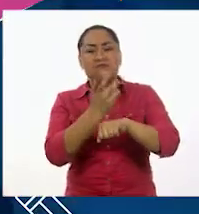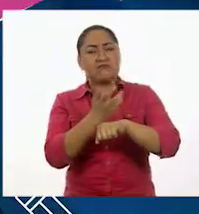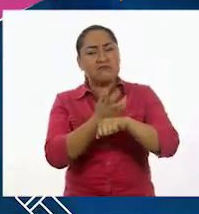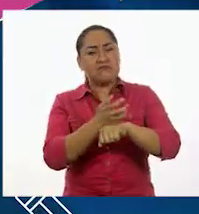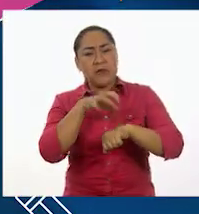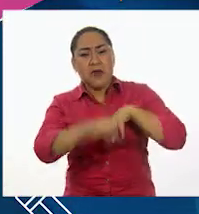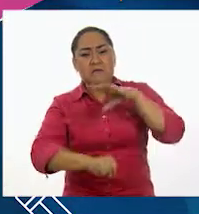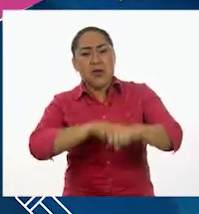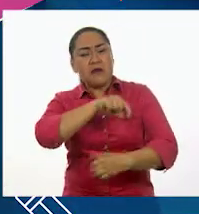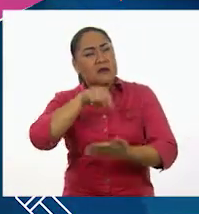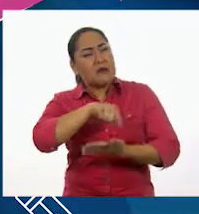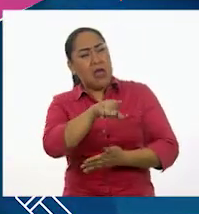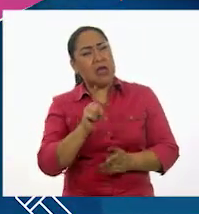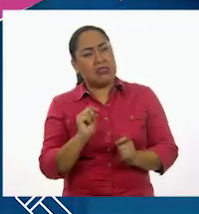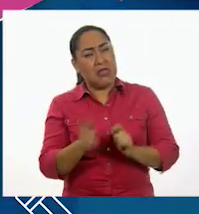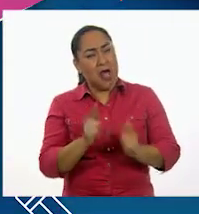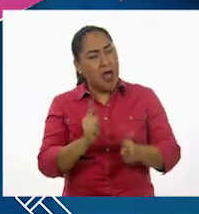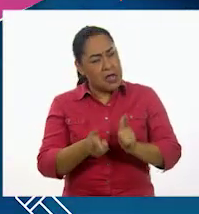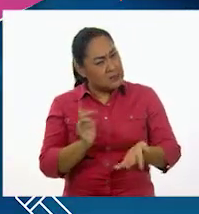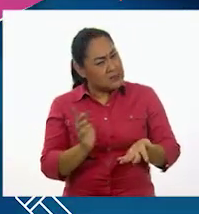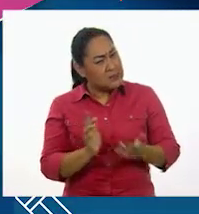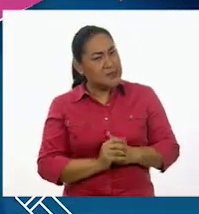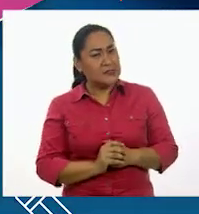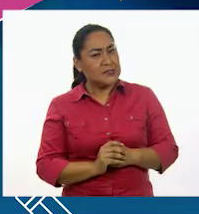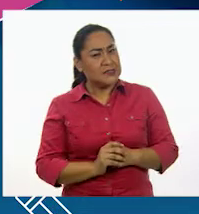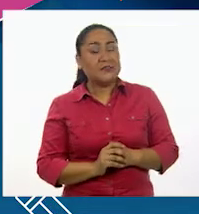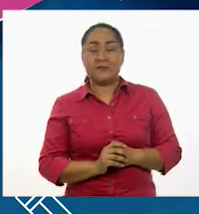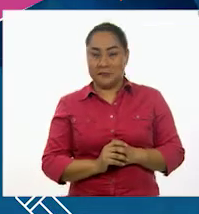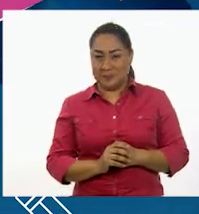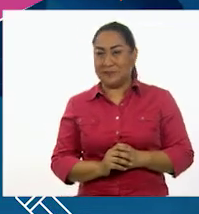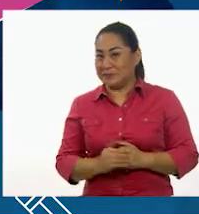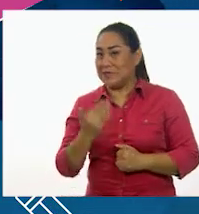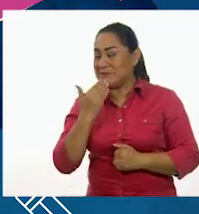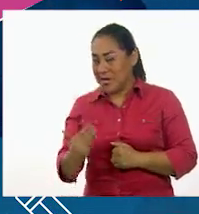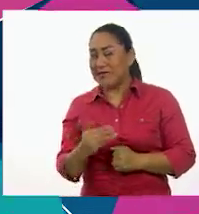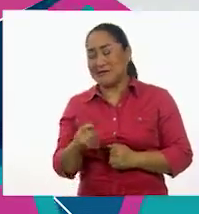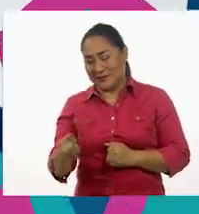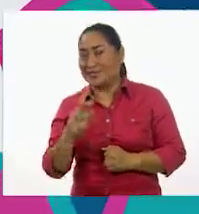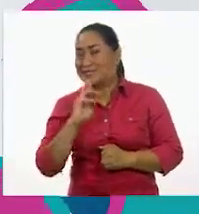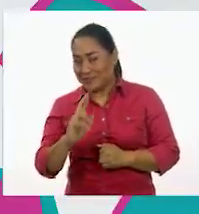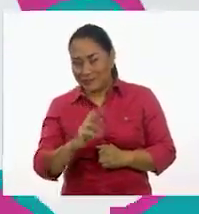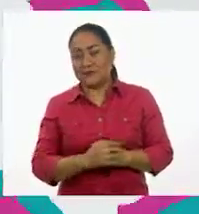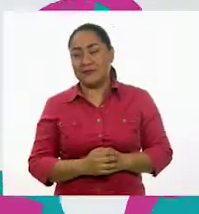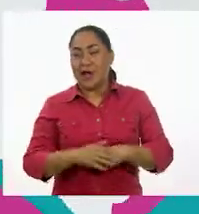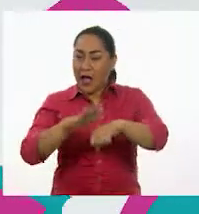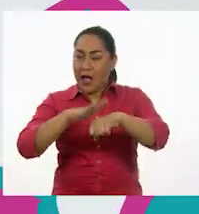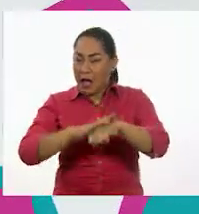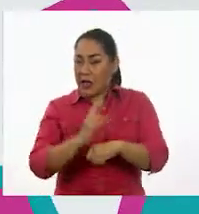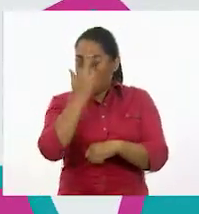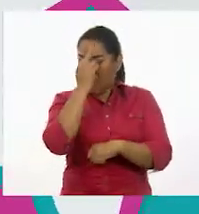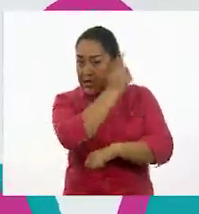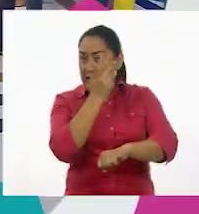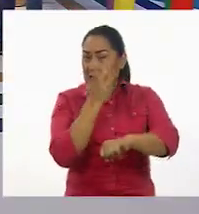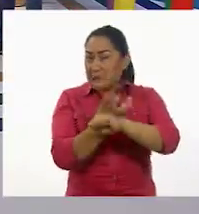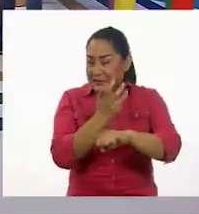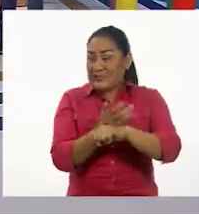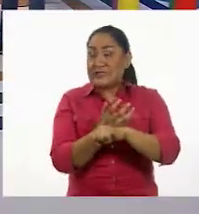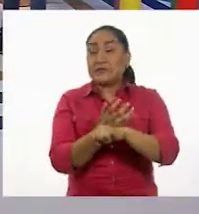ya vivían en ese territorio? Muy bien. Excelente. Recordemos que Estados Unidos había